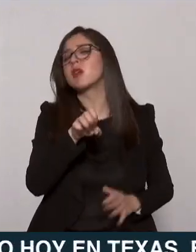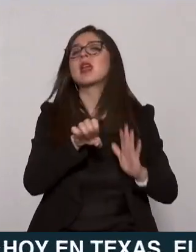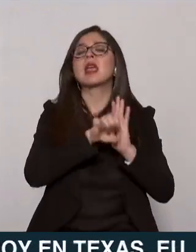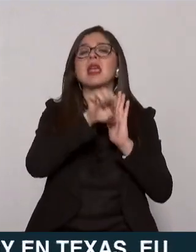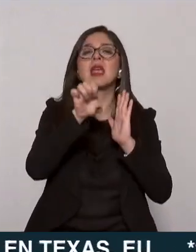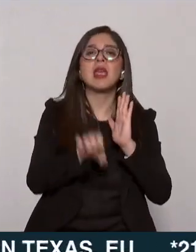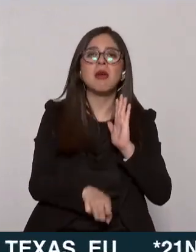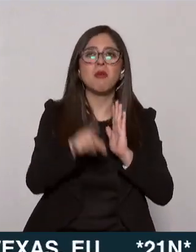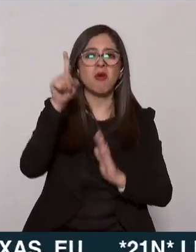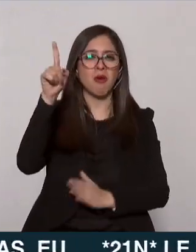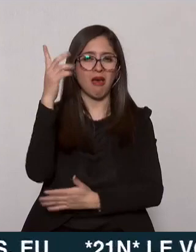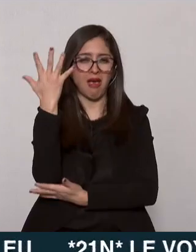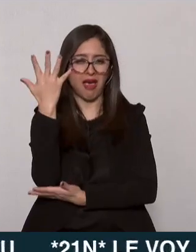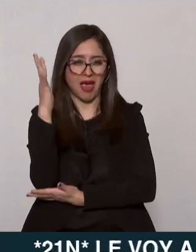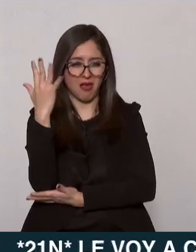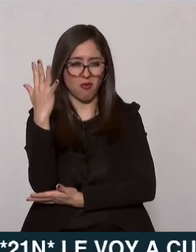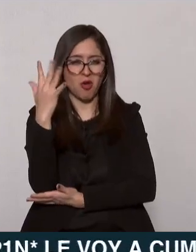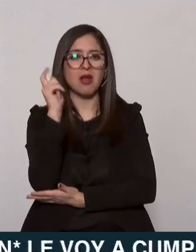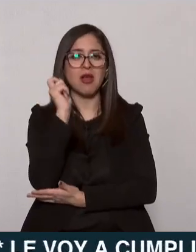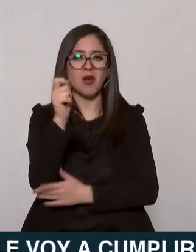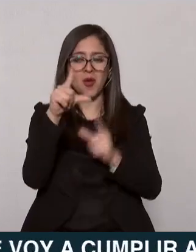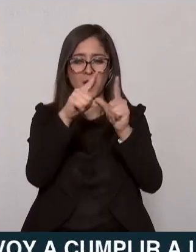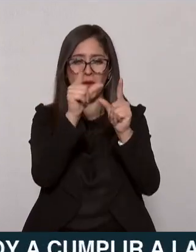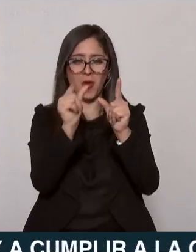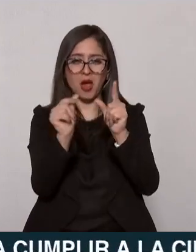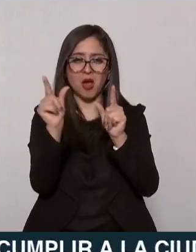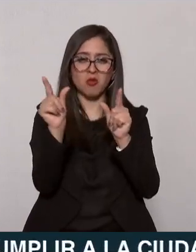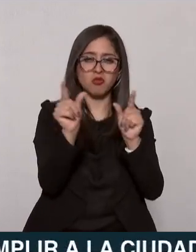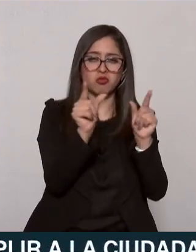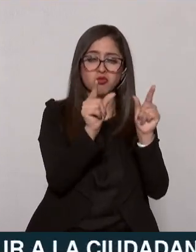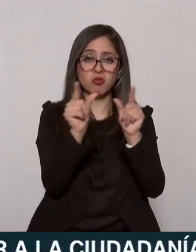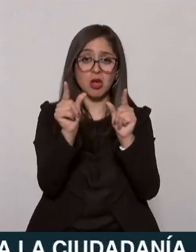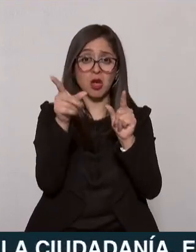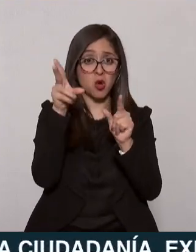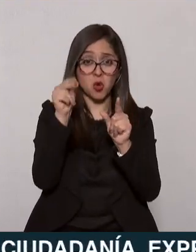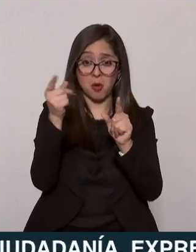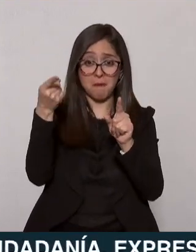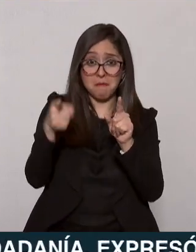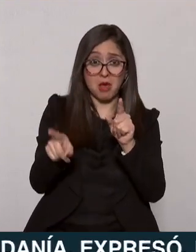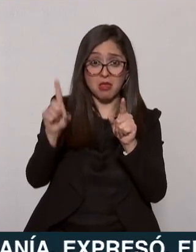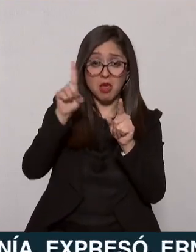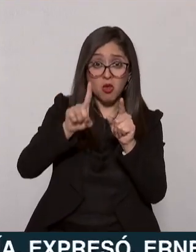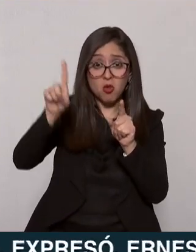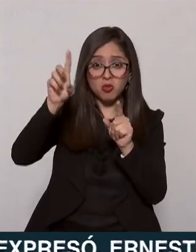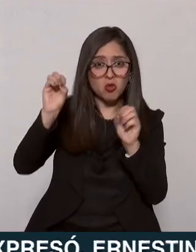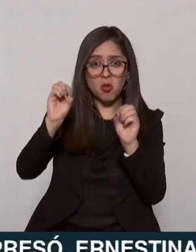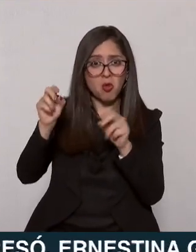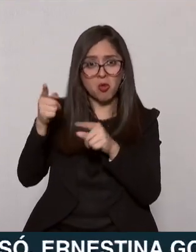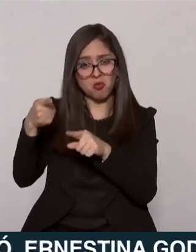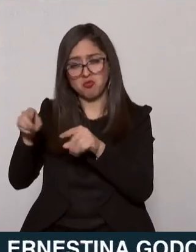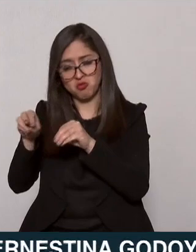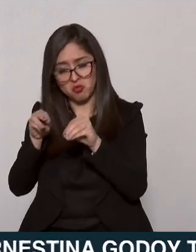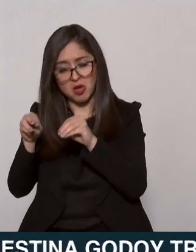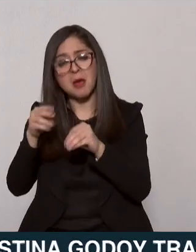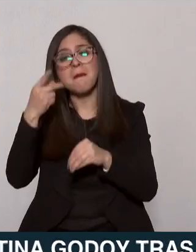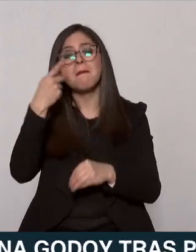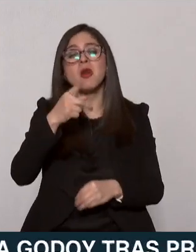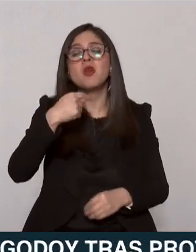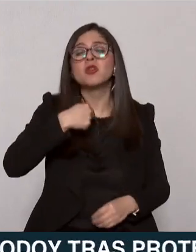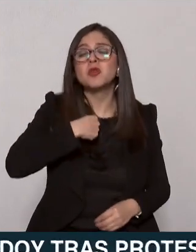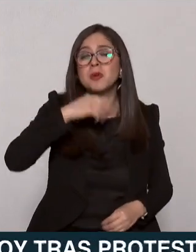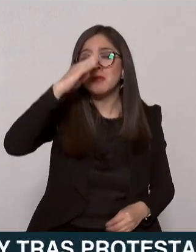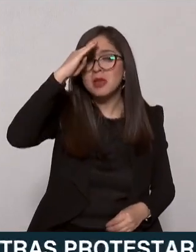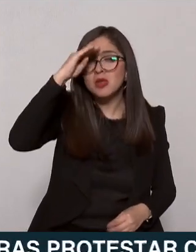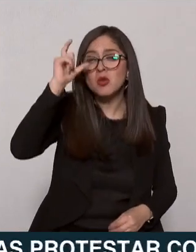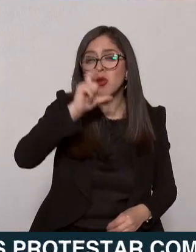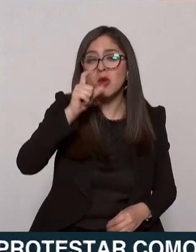Dios, resulta ser que es exactamente lo mismo en la administración pública y en el Estado. Dudo mucho que un ejecutivo